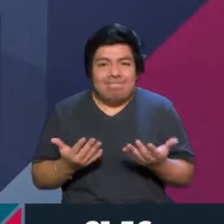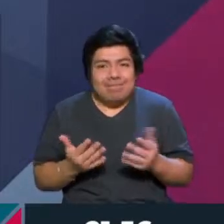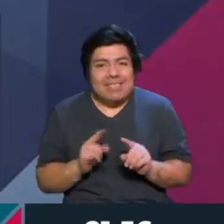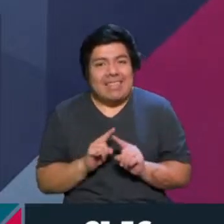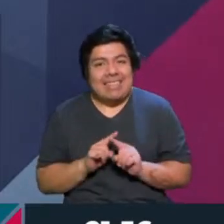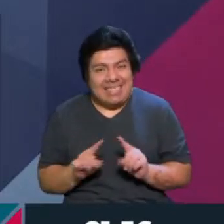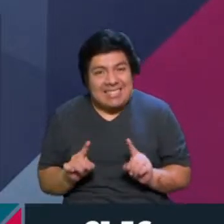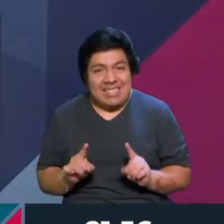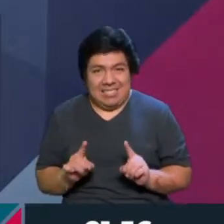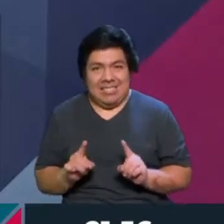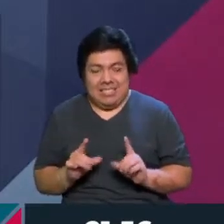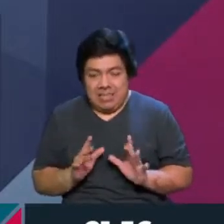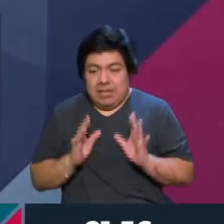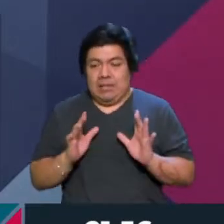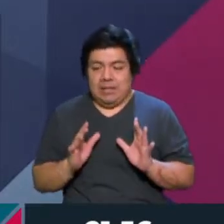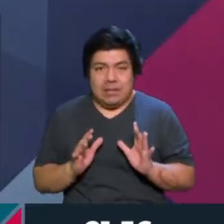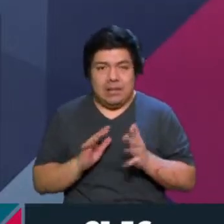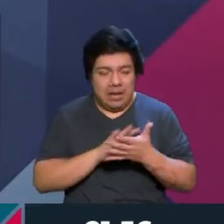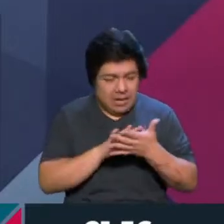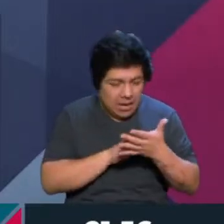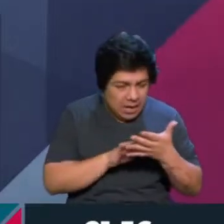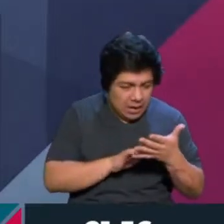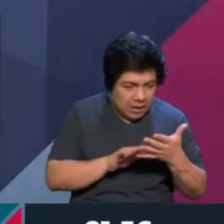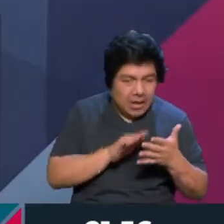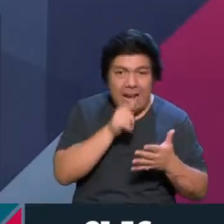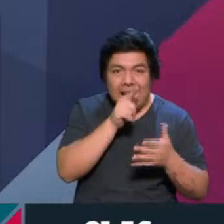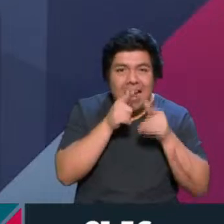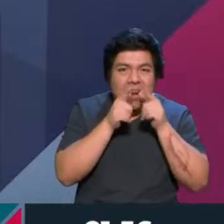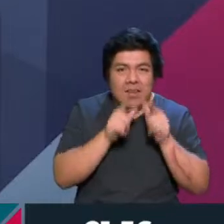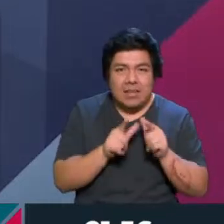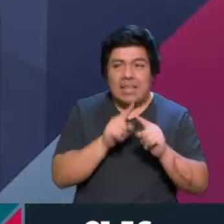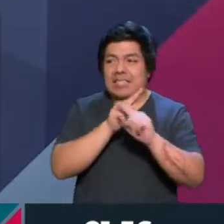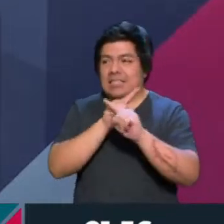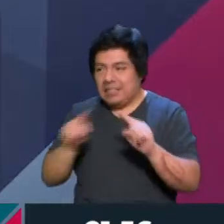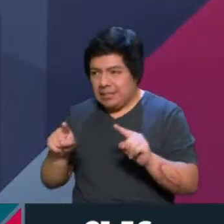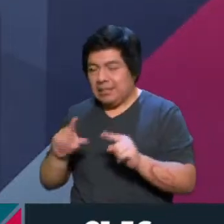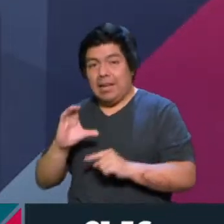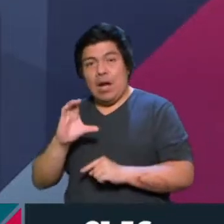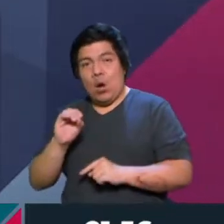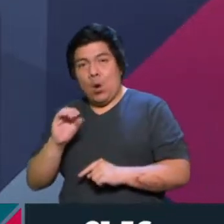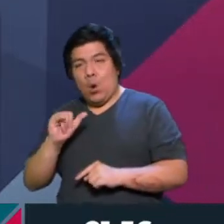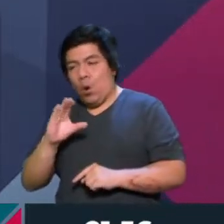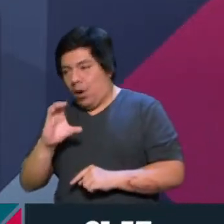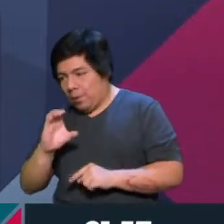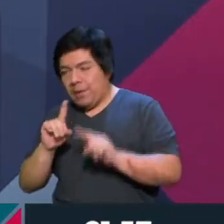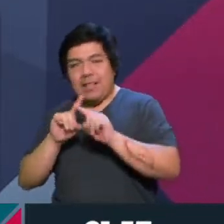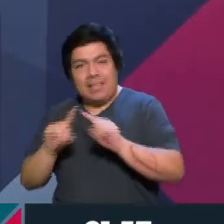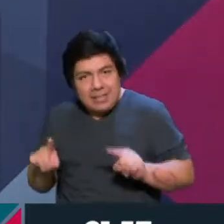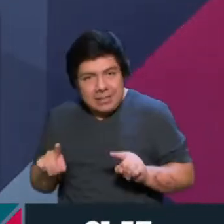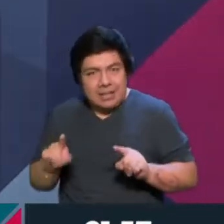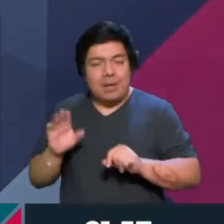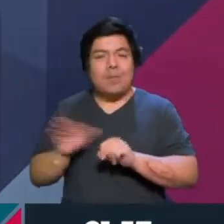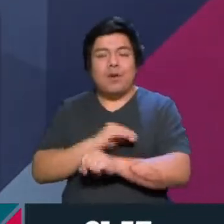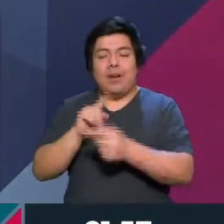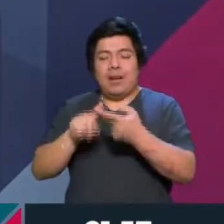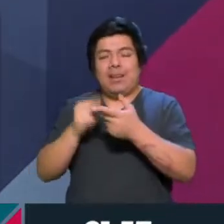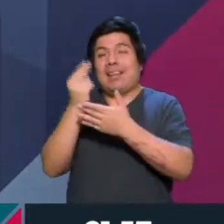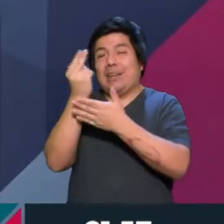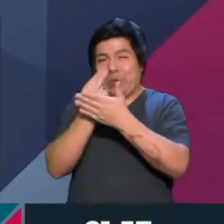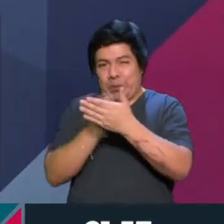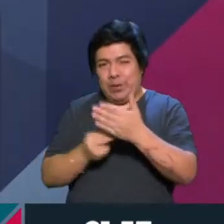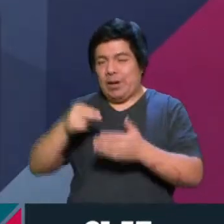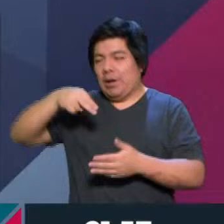distinta propiamente a la literaria y distinta también a la del cómic, porque la novela gráfica tiene una